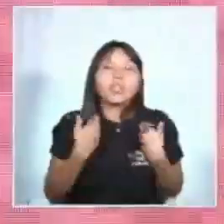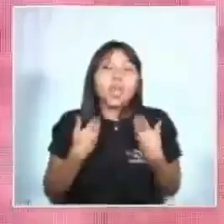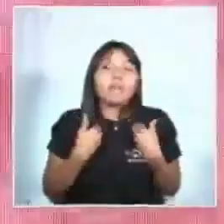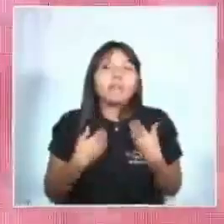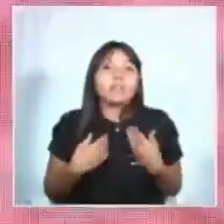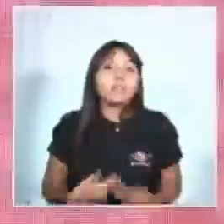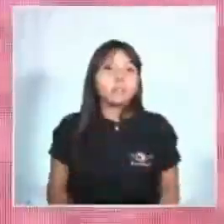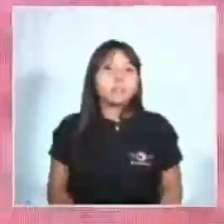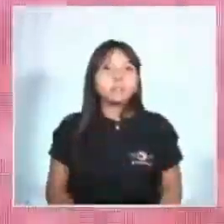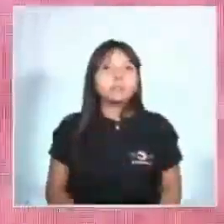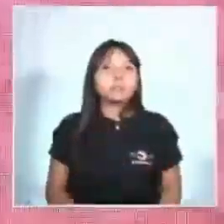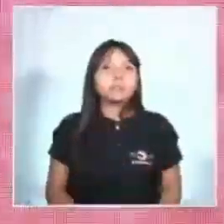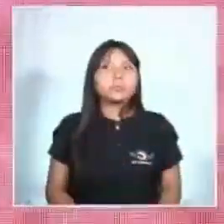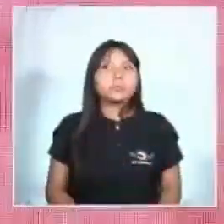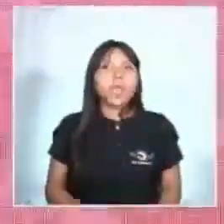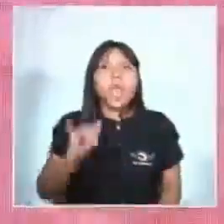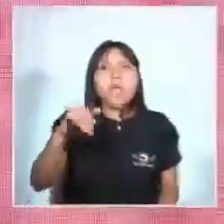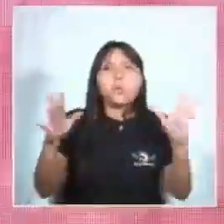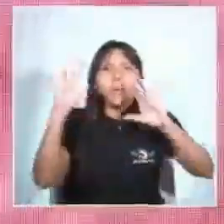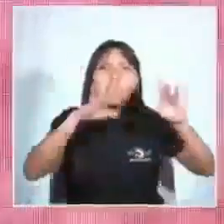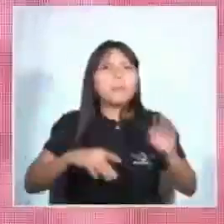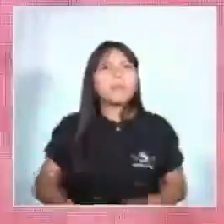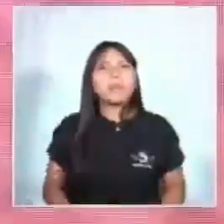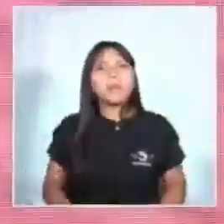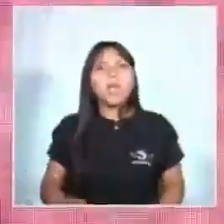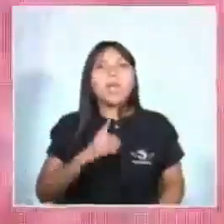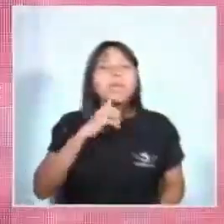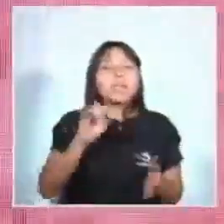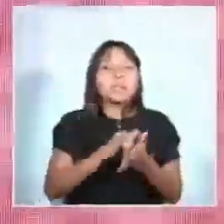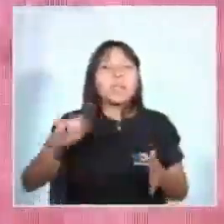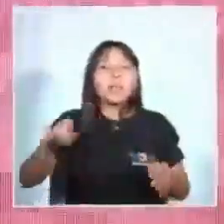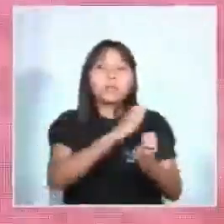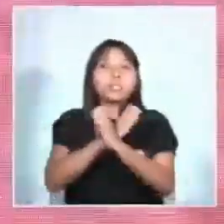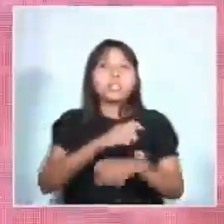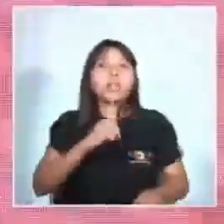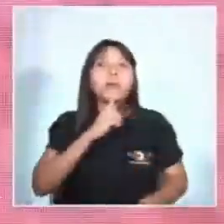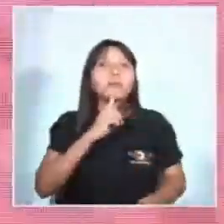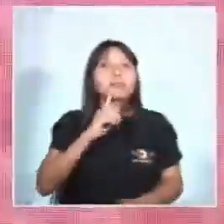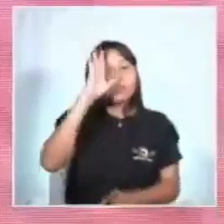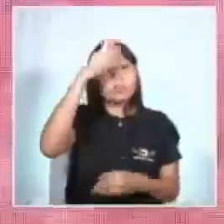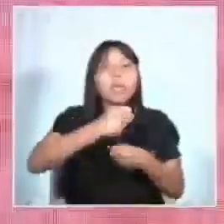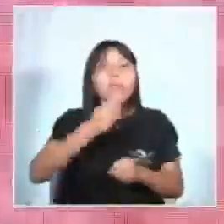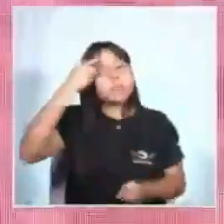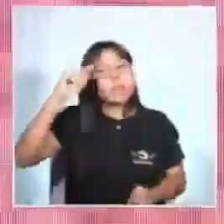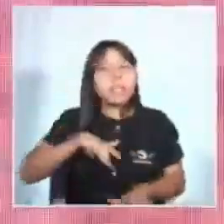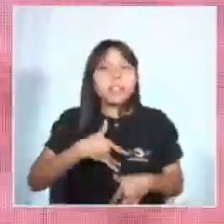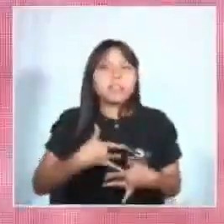¿Cuál es el problema con los esclavos, profeta? Es que los esclavos son criados para sentirse inferiores.